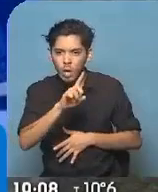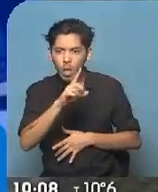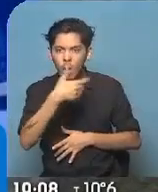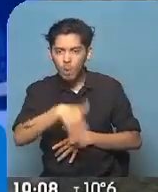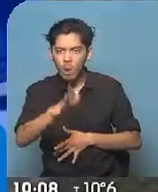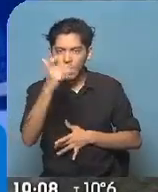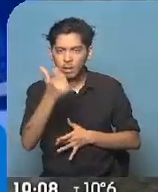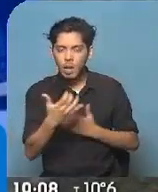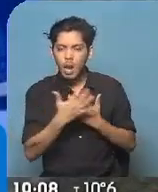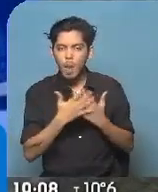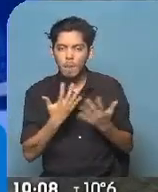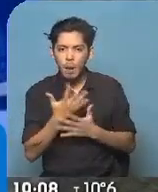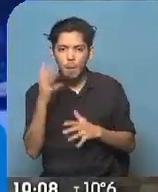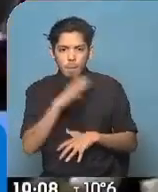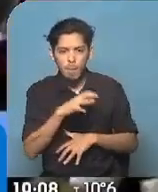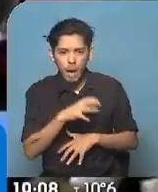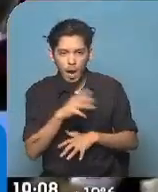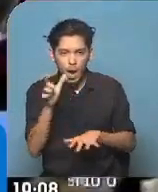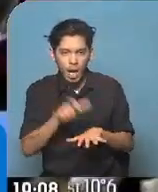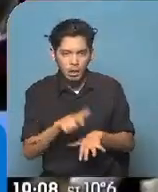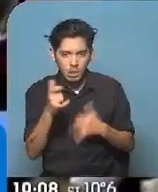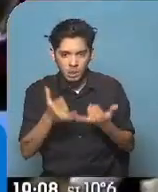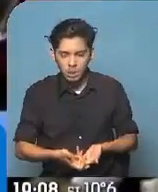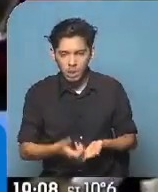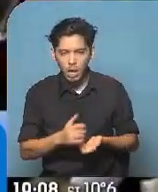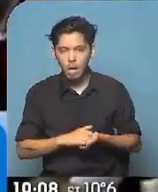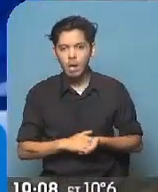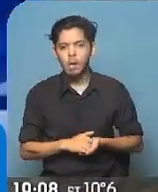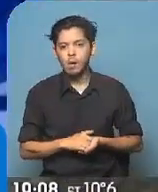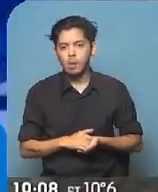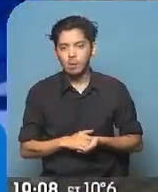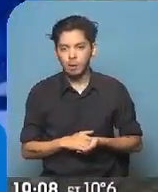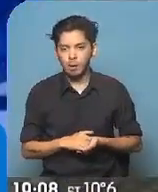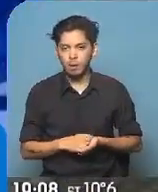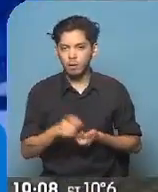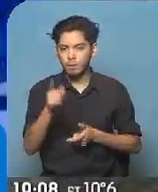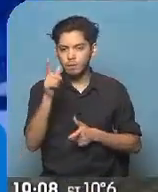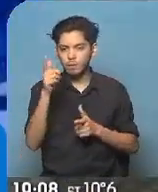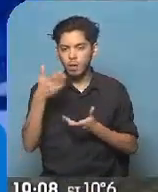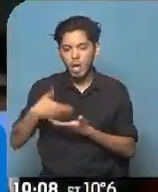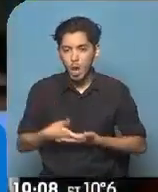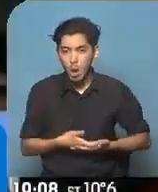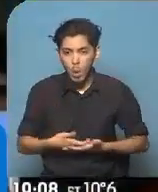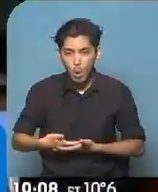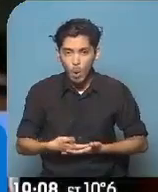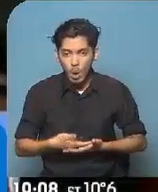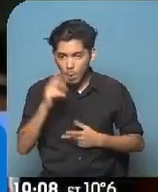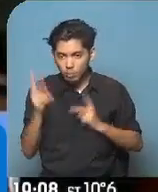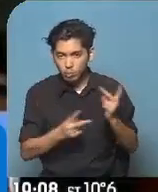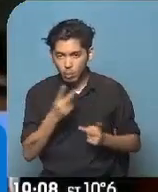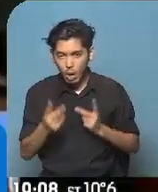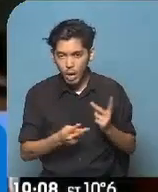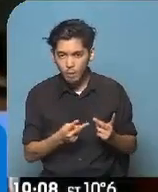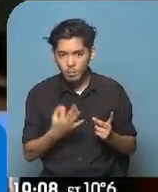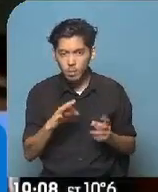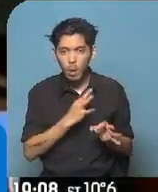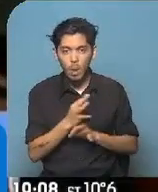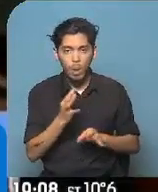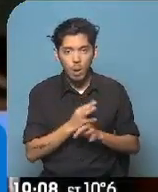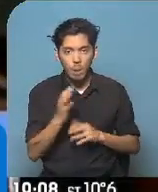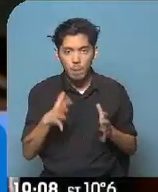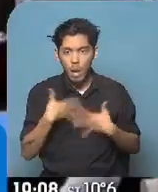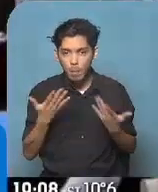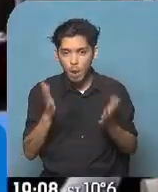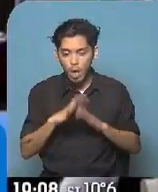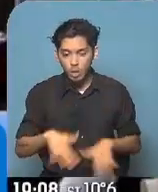las manos manchadas discúlpenme que les diga de sangre de esas criaturas nos tenemos que educar para el amor